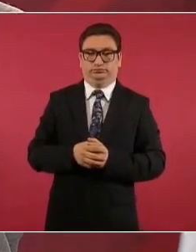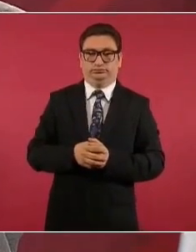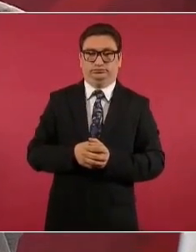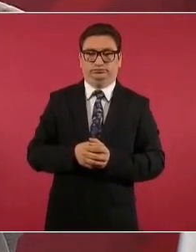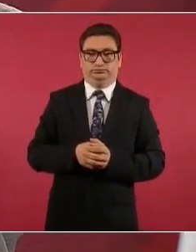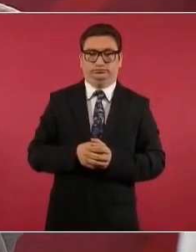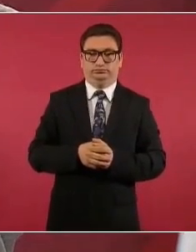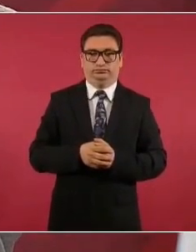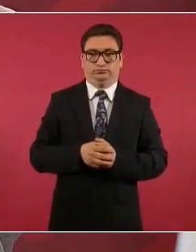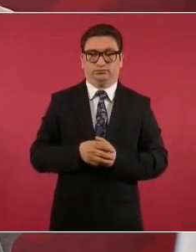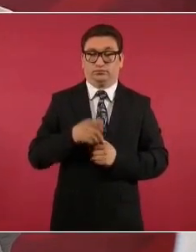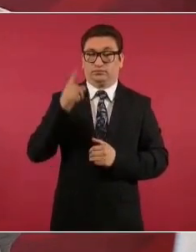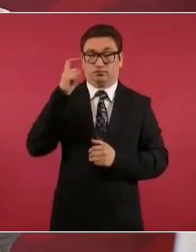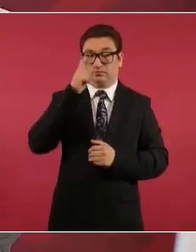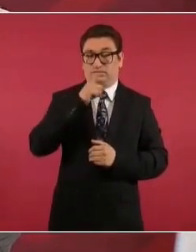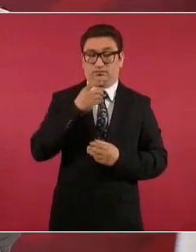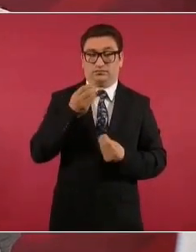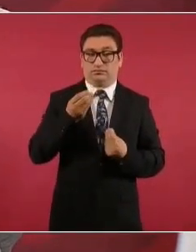Muchísimo y